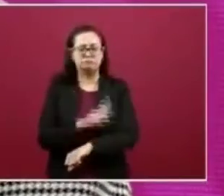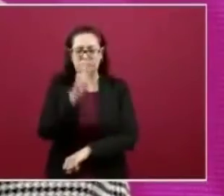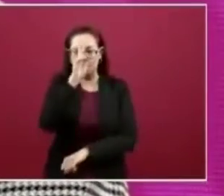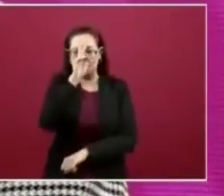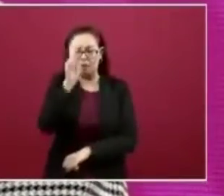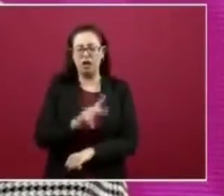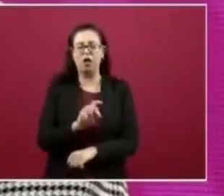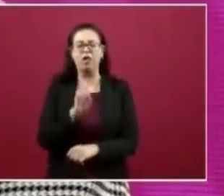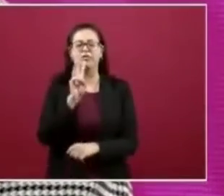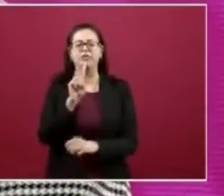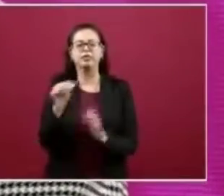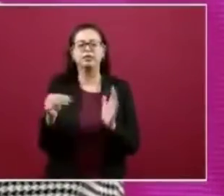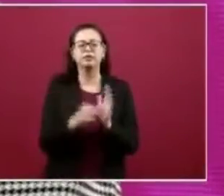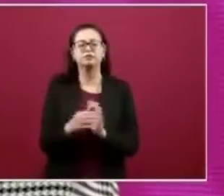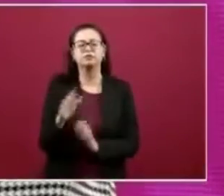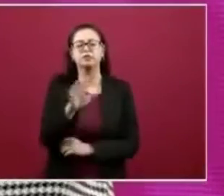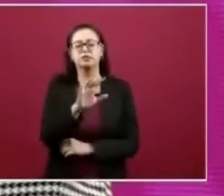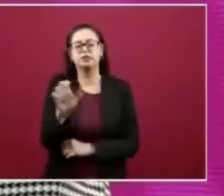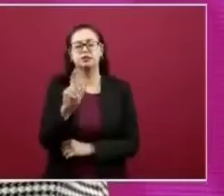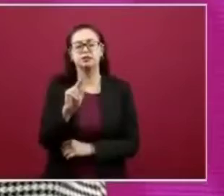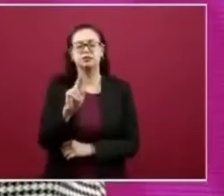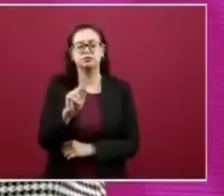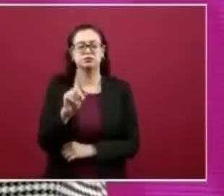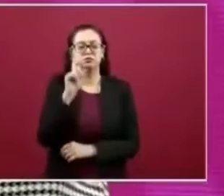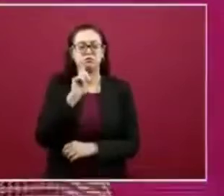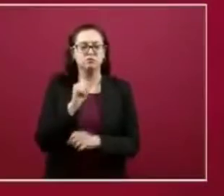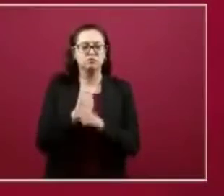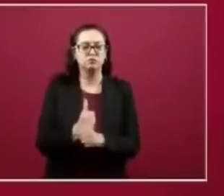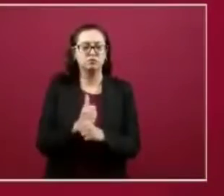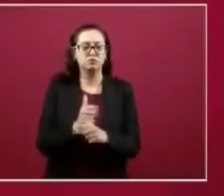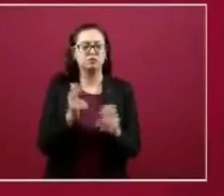de 3.580 víctimas.